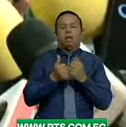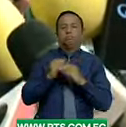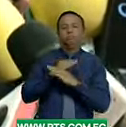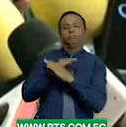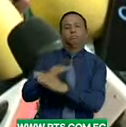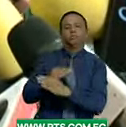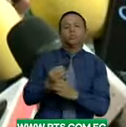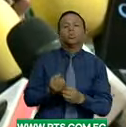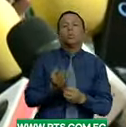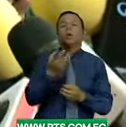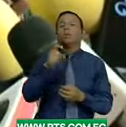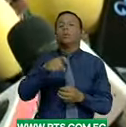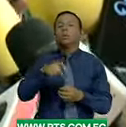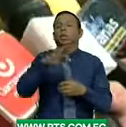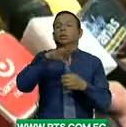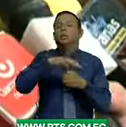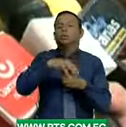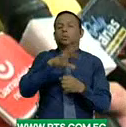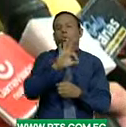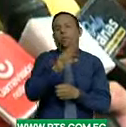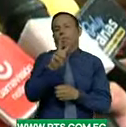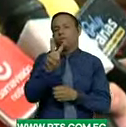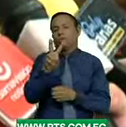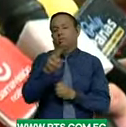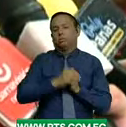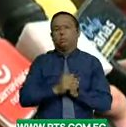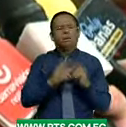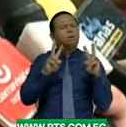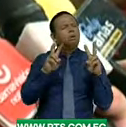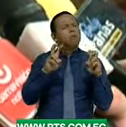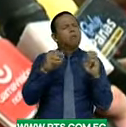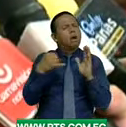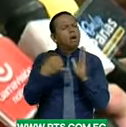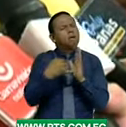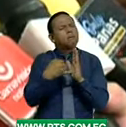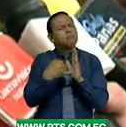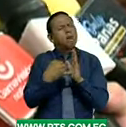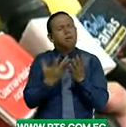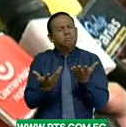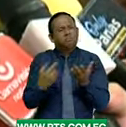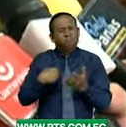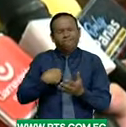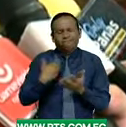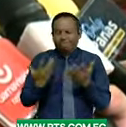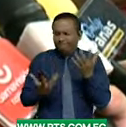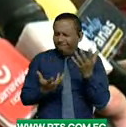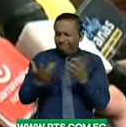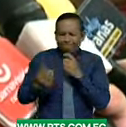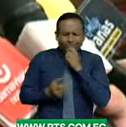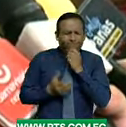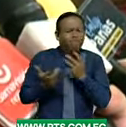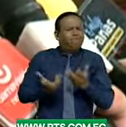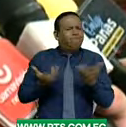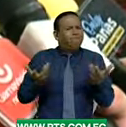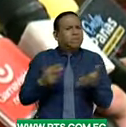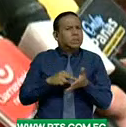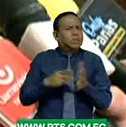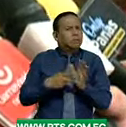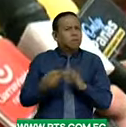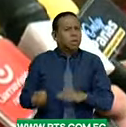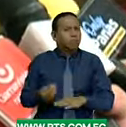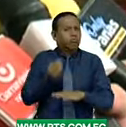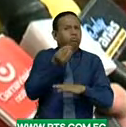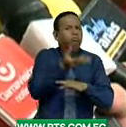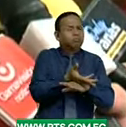que lo veo bastante complejo. Lo relacionado al IVA nos queda a nosotros ese sinsabor de que no se dio paso a la moción que fue